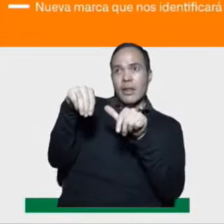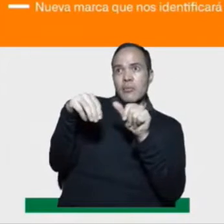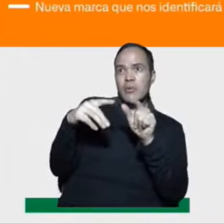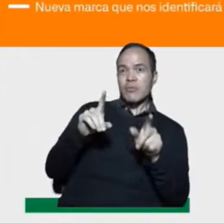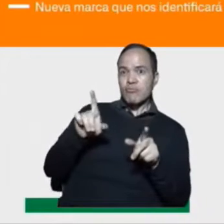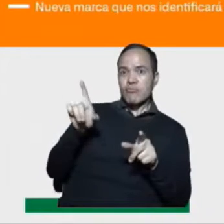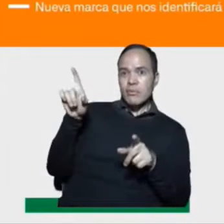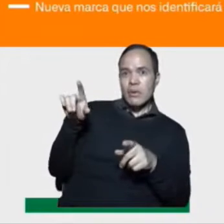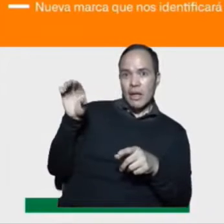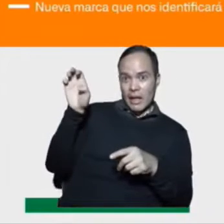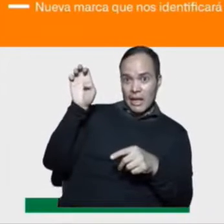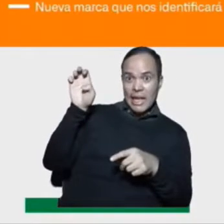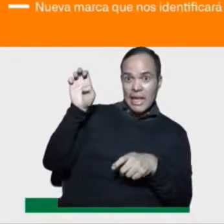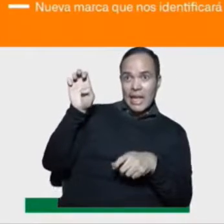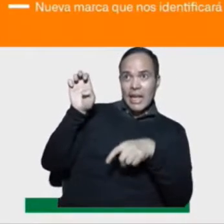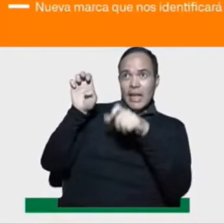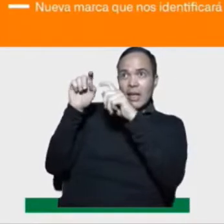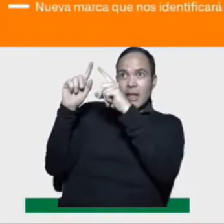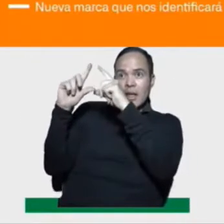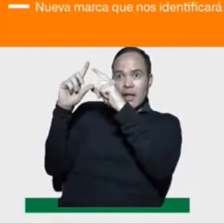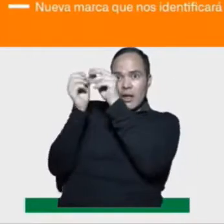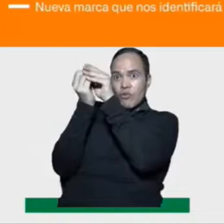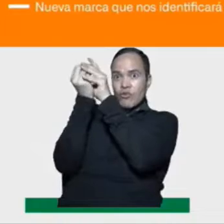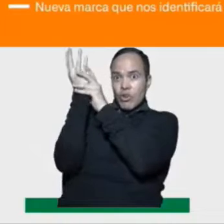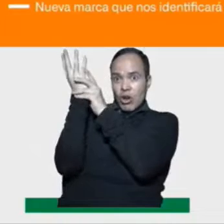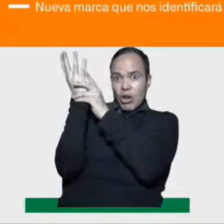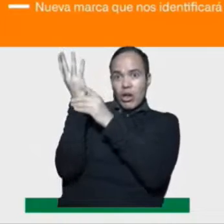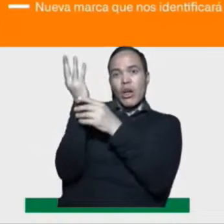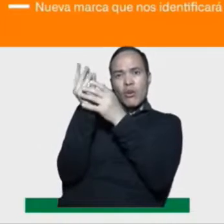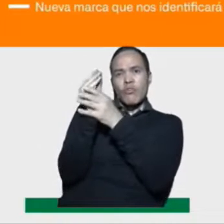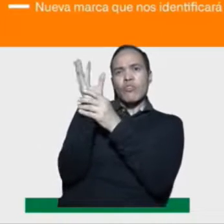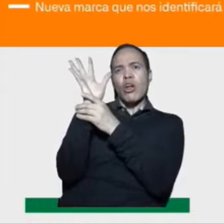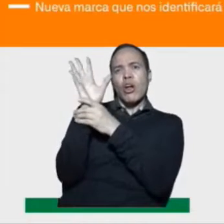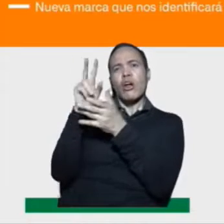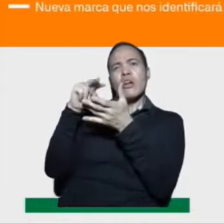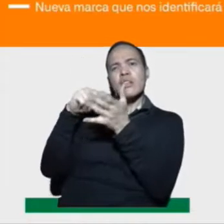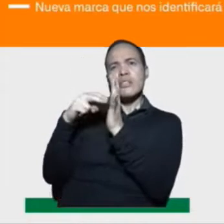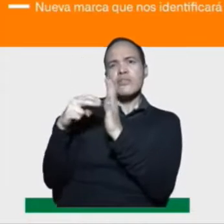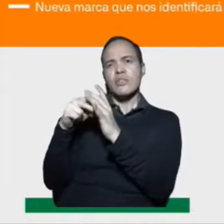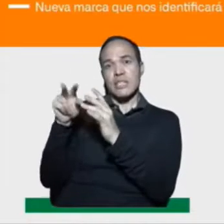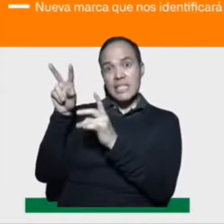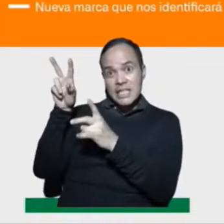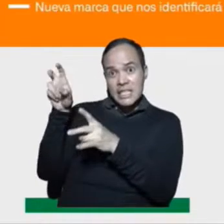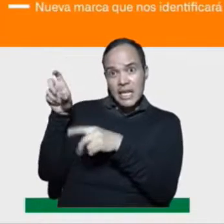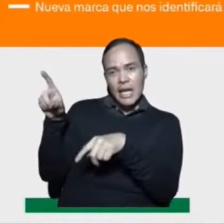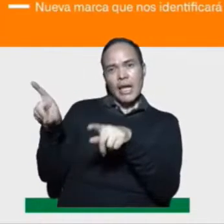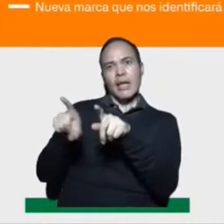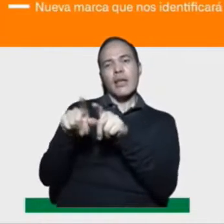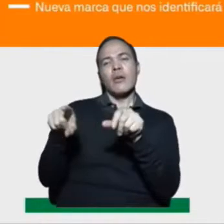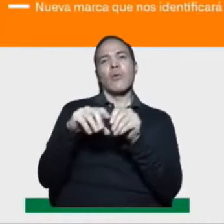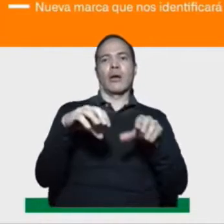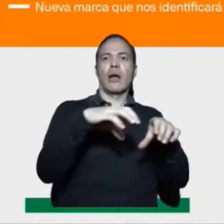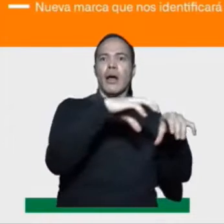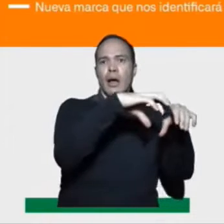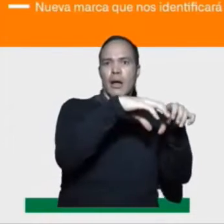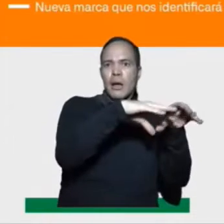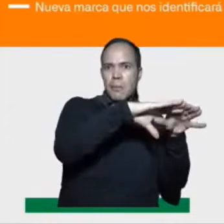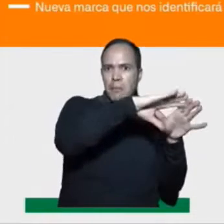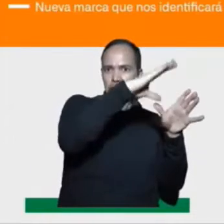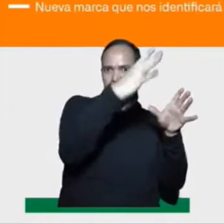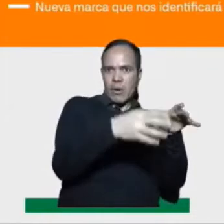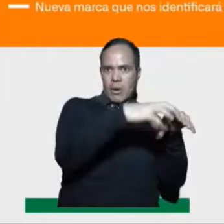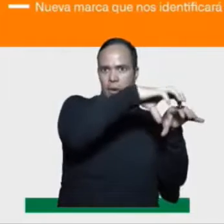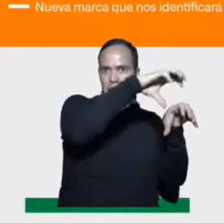los 7 cerros tutelares que están en nuestra ciudad. Es un icograma importante que, de acuerdo al